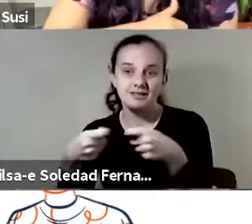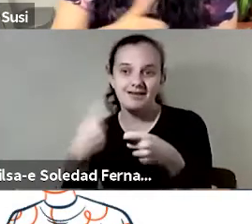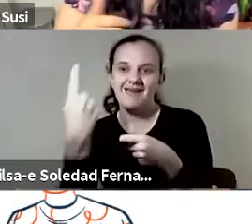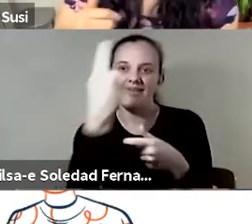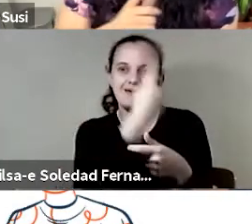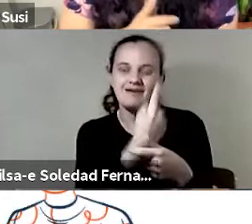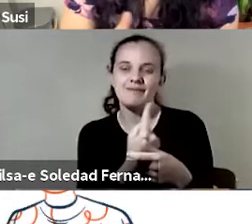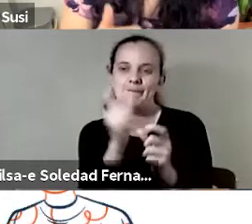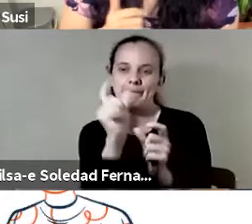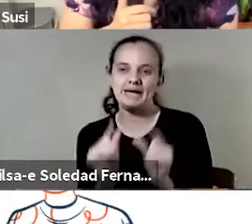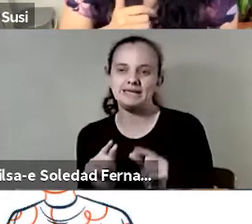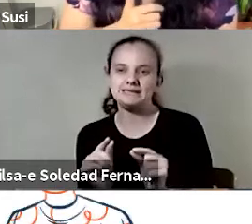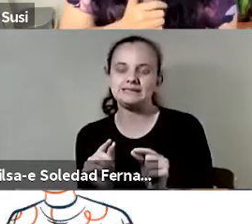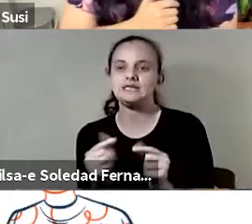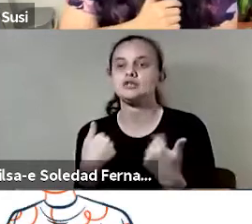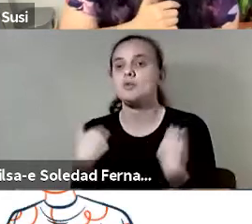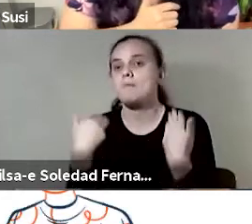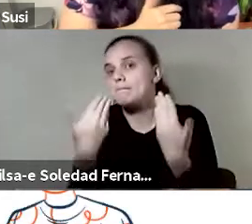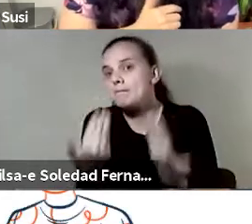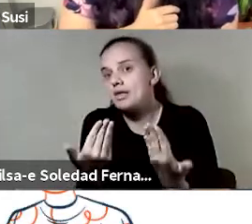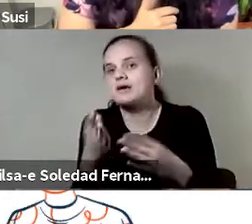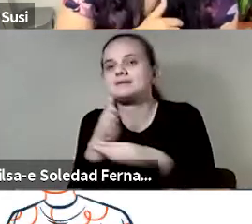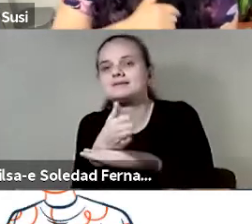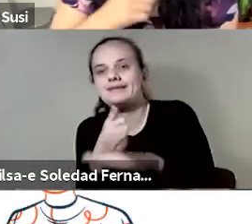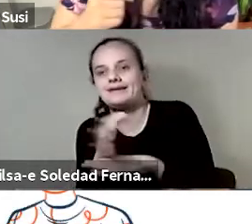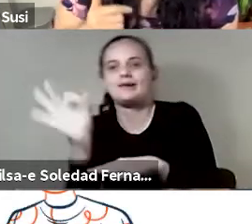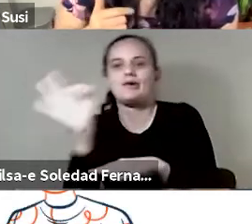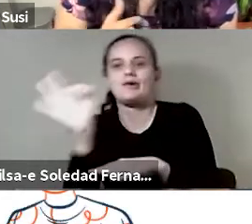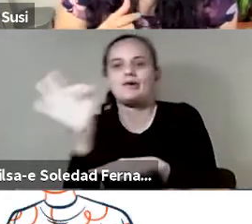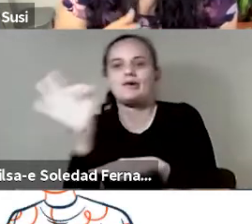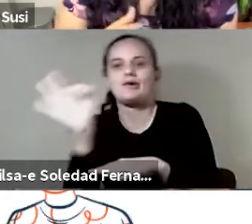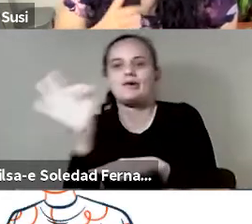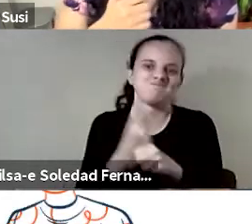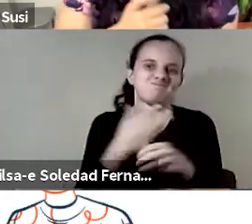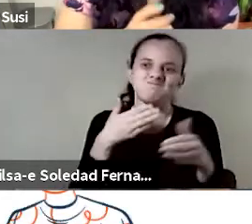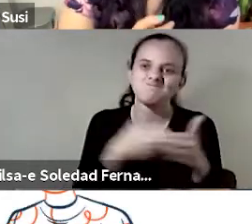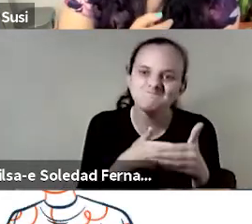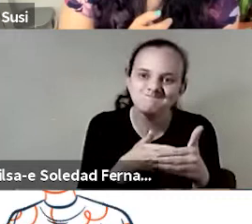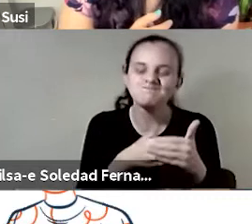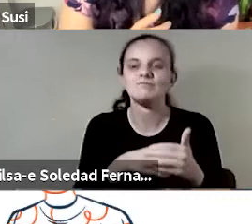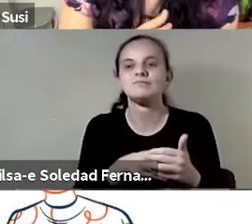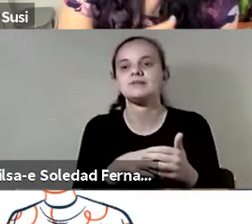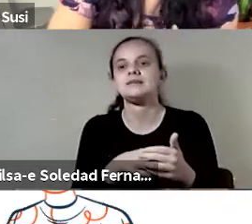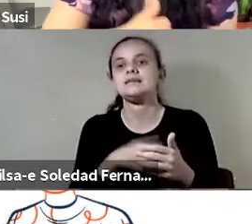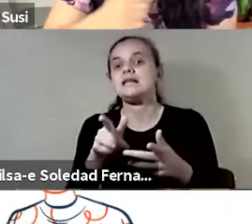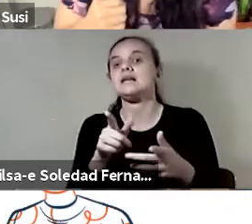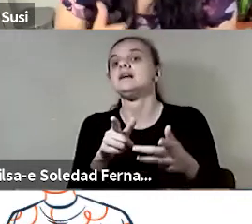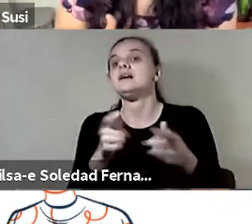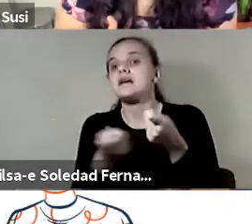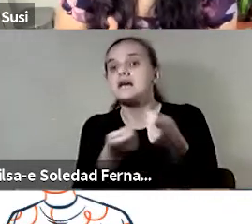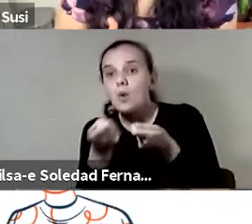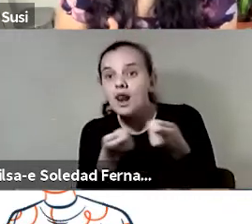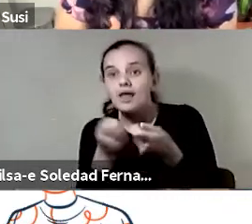por distintas cuestiones también de políticas de cada país, si yo voy a poder acceder con mayor o menor medida,